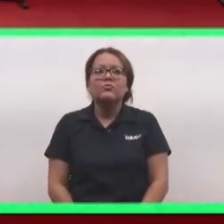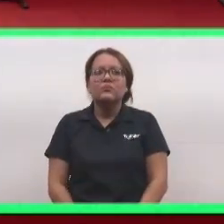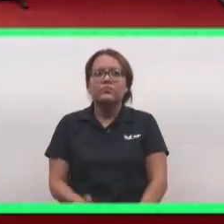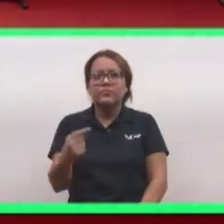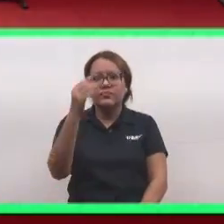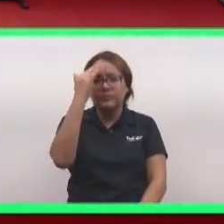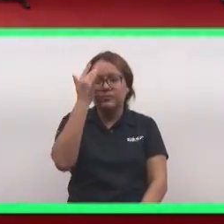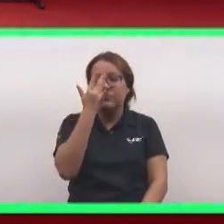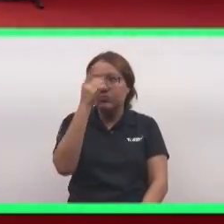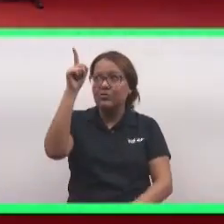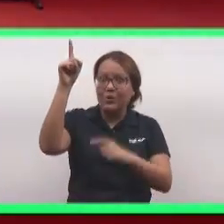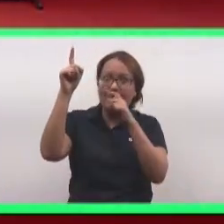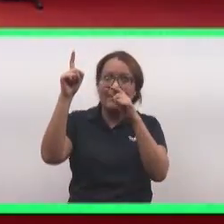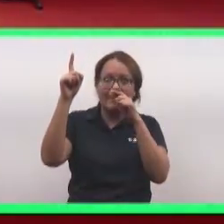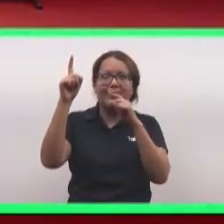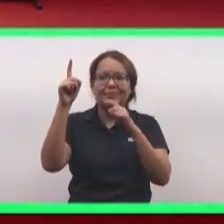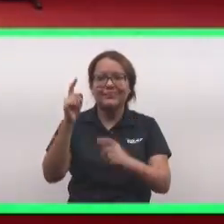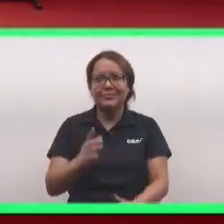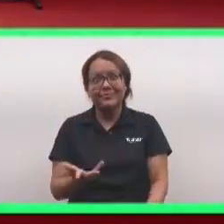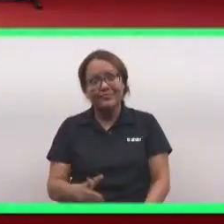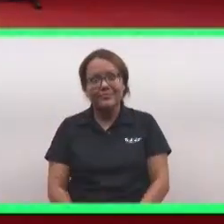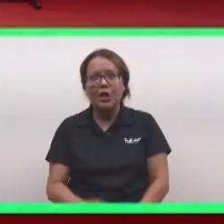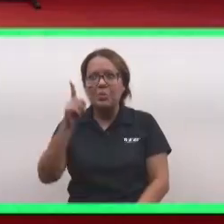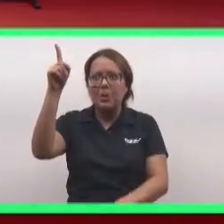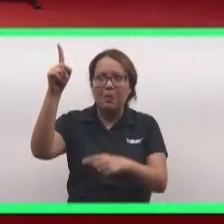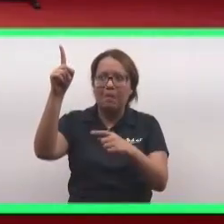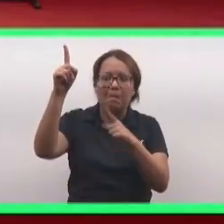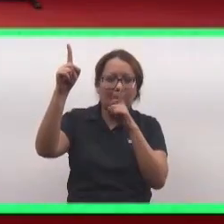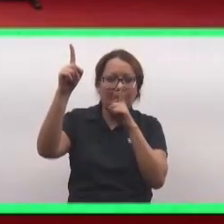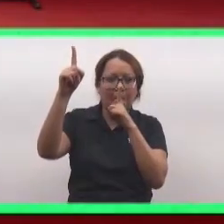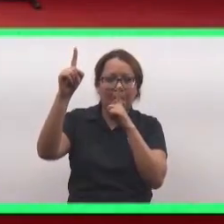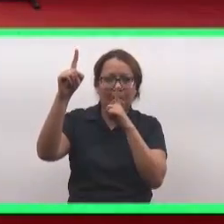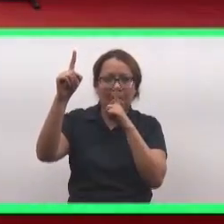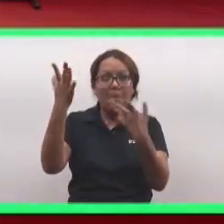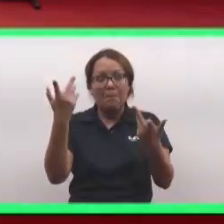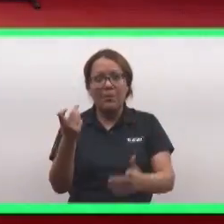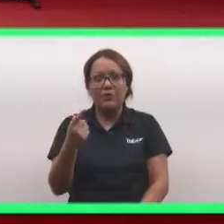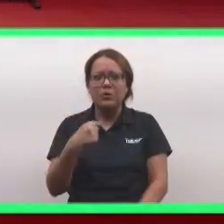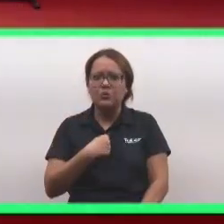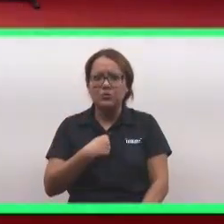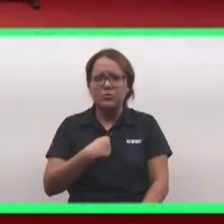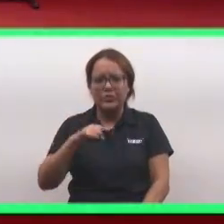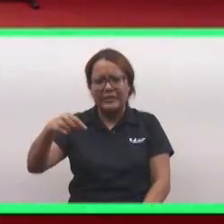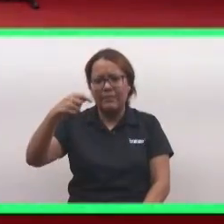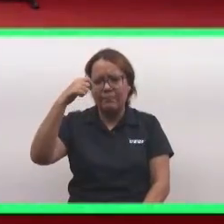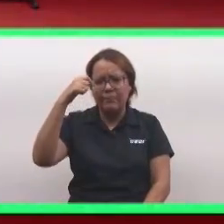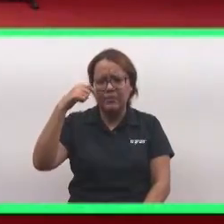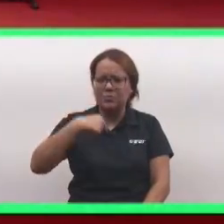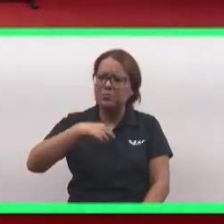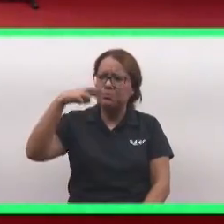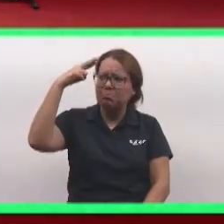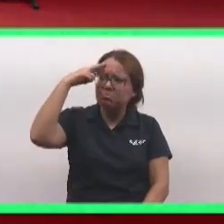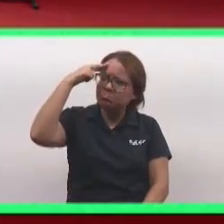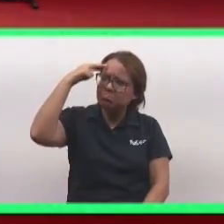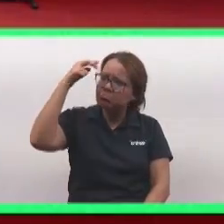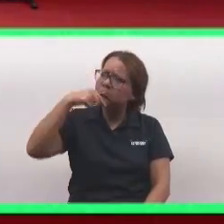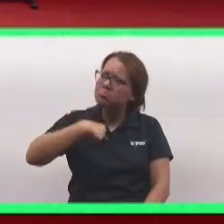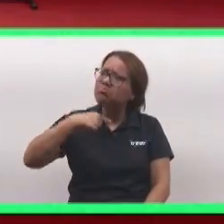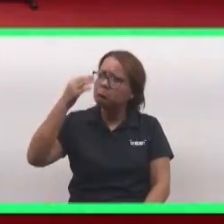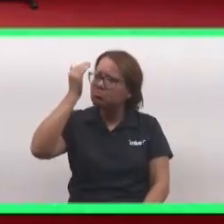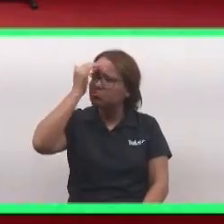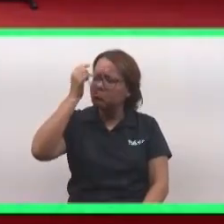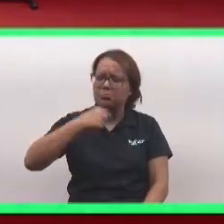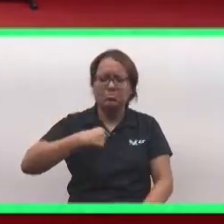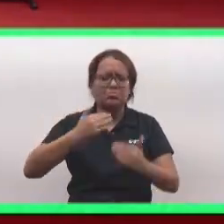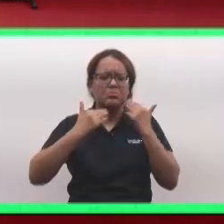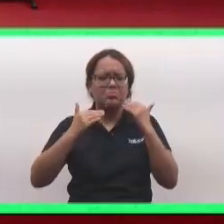como padre nos tiene a nosotros en esa etapa. Ya no te dice nada, porque tú siempre tienes la razón, porque tú siempre tienes una